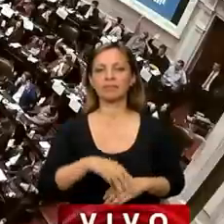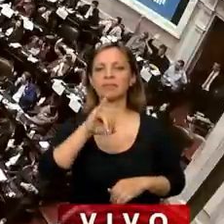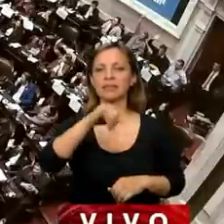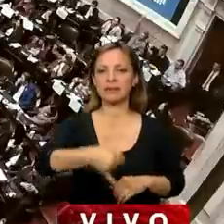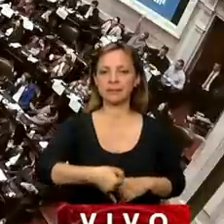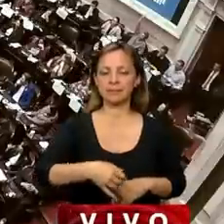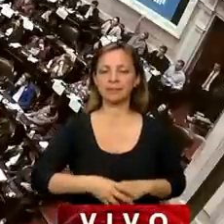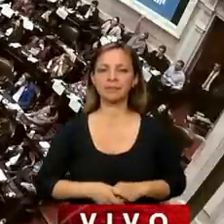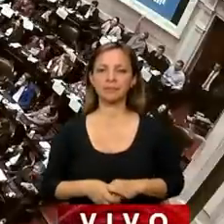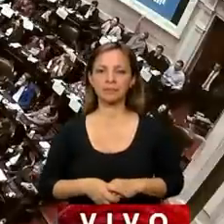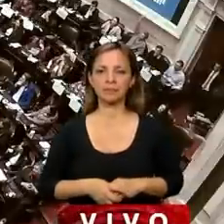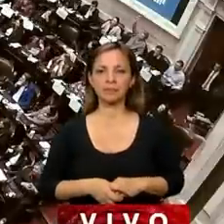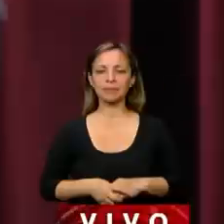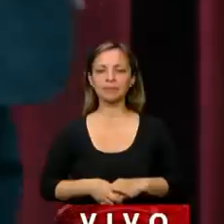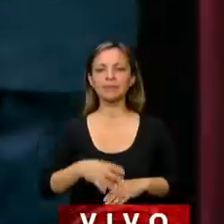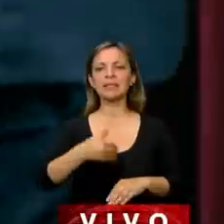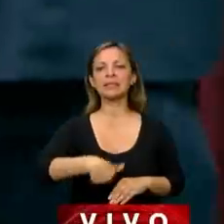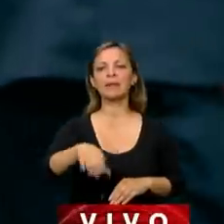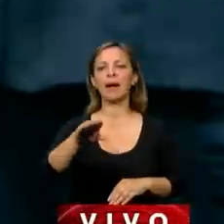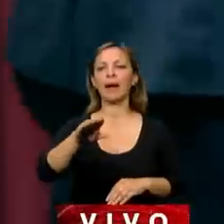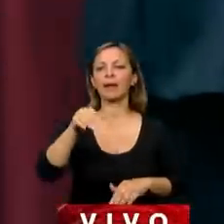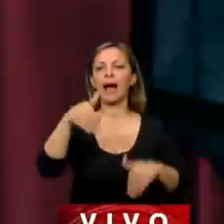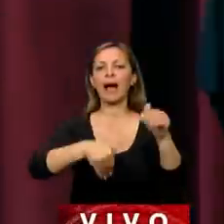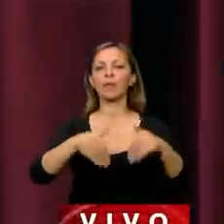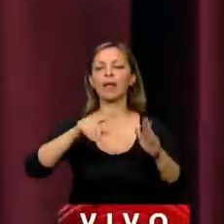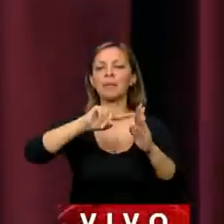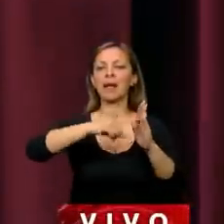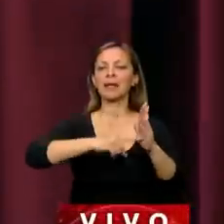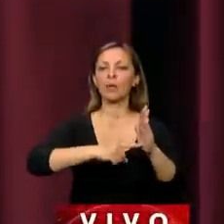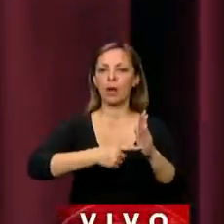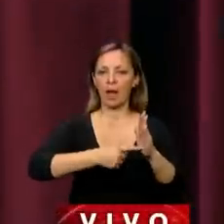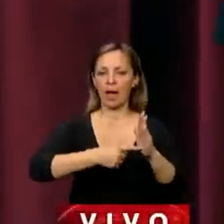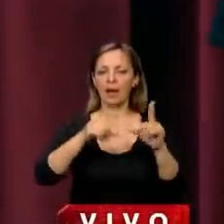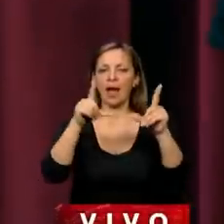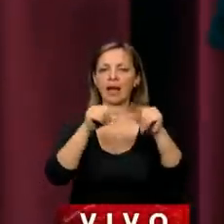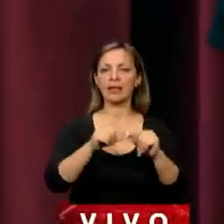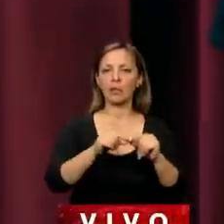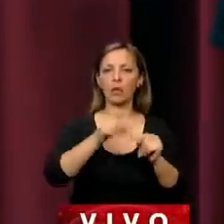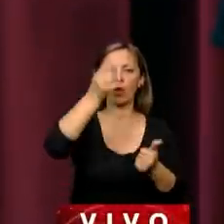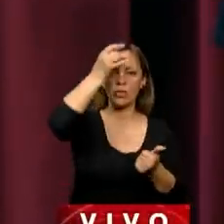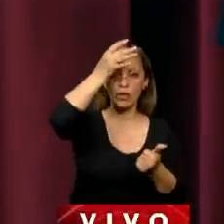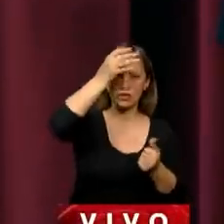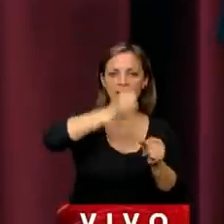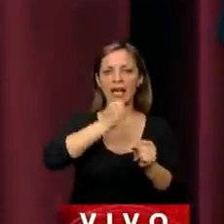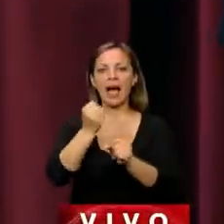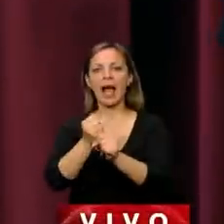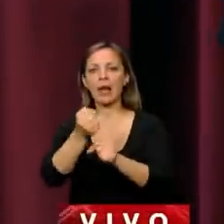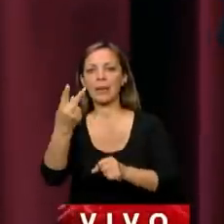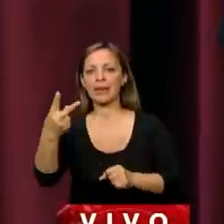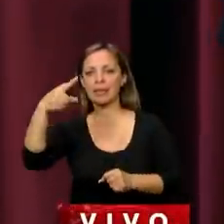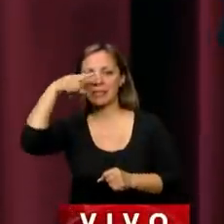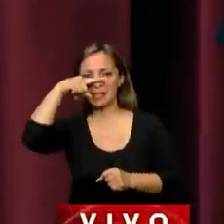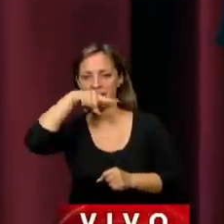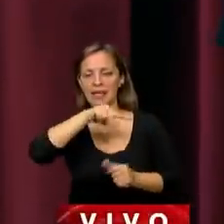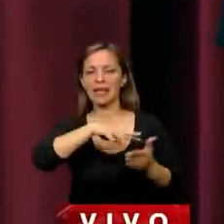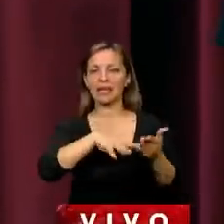afirmativo. Se van a votar en particular los artículos 12 al 27